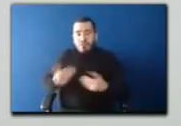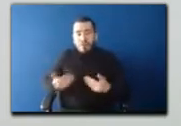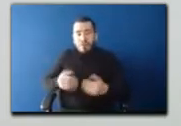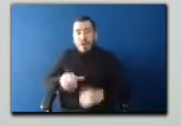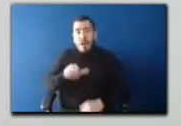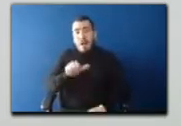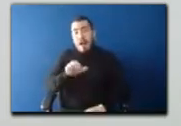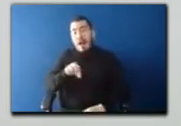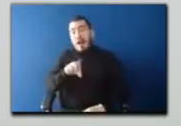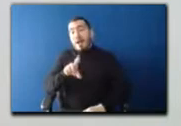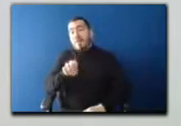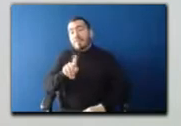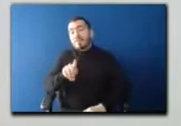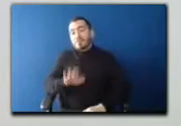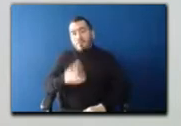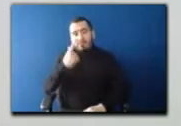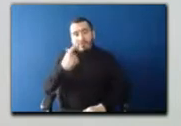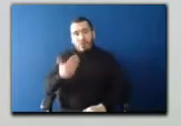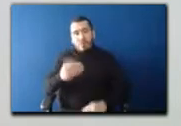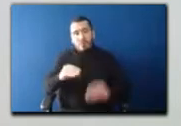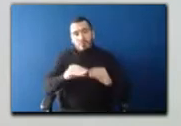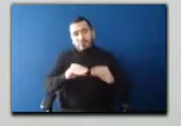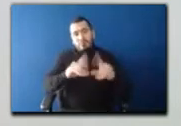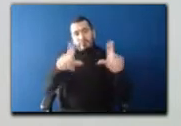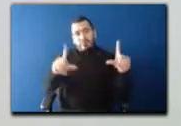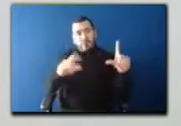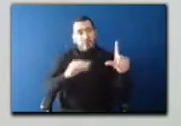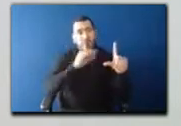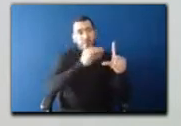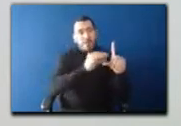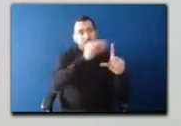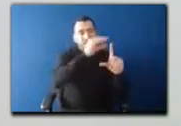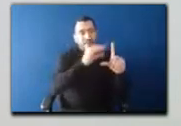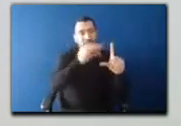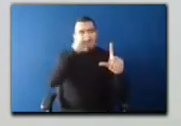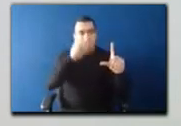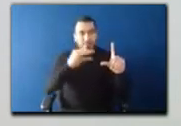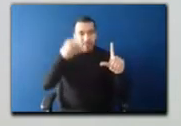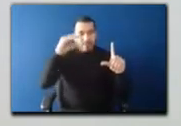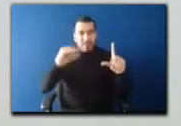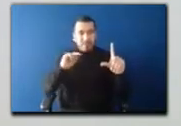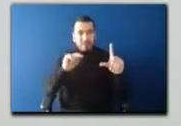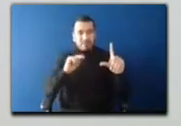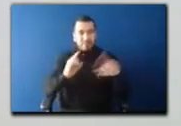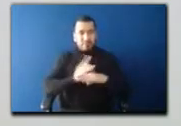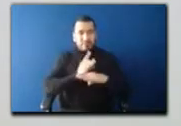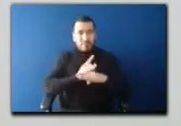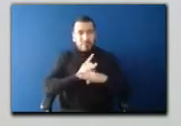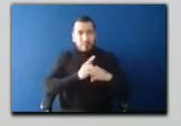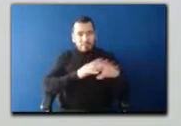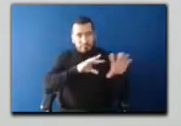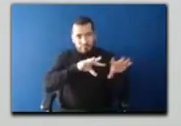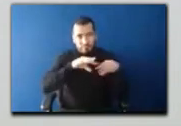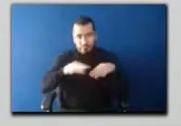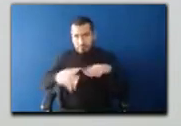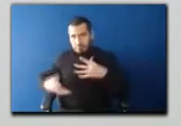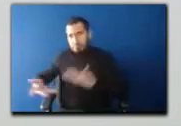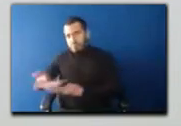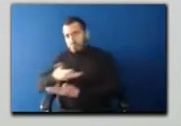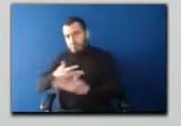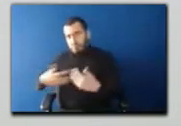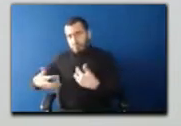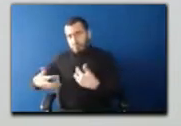unas interfaces de aplicaciones que les va a permitir poder usar esos datos e interactuar con el sistema financiero. Eso es un